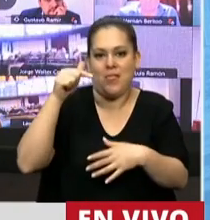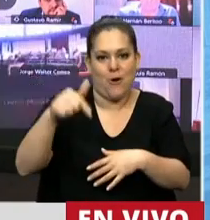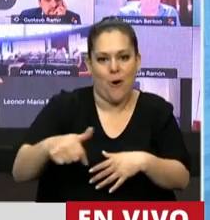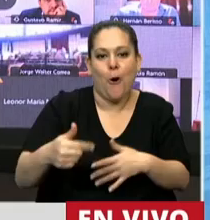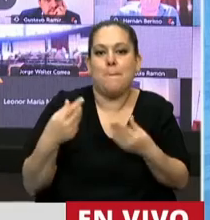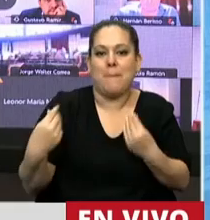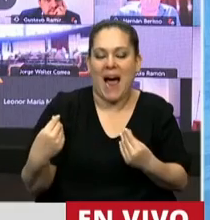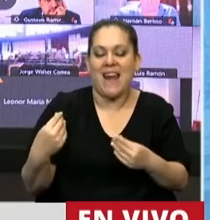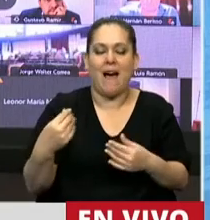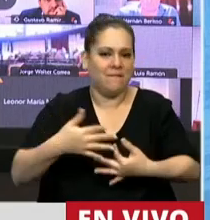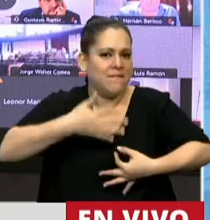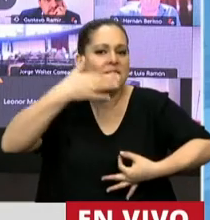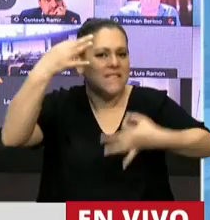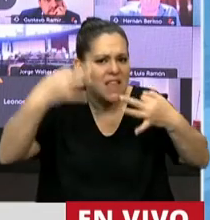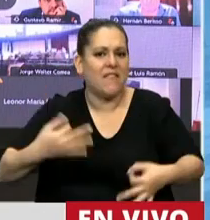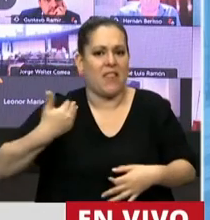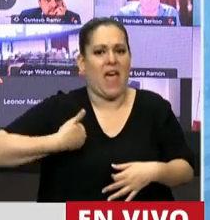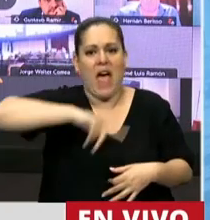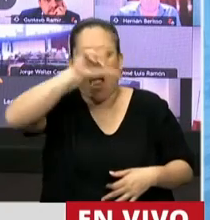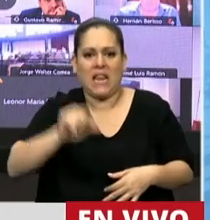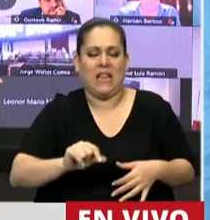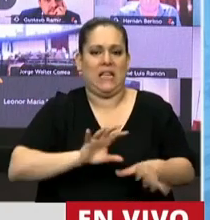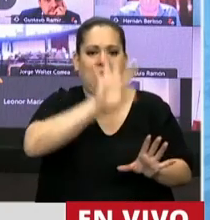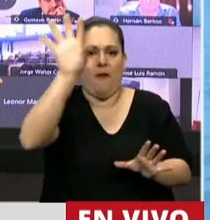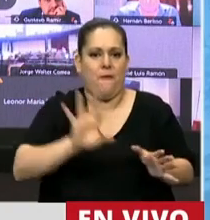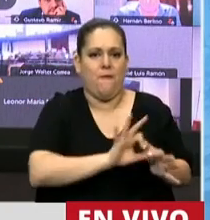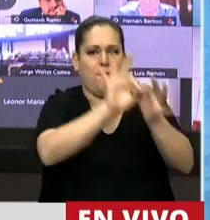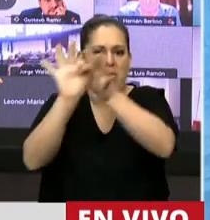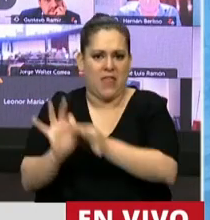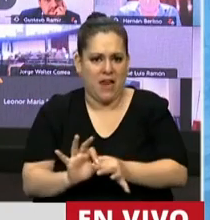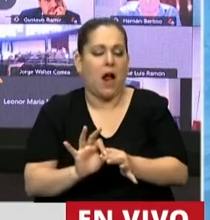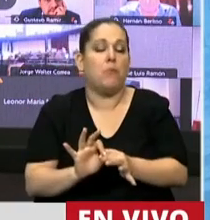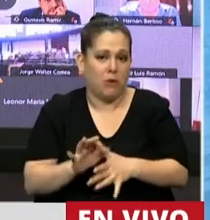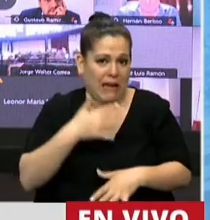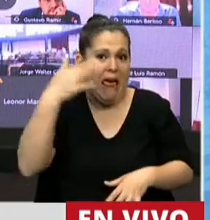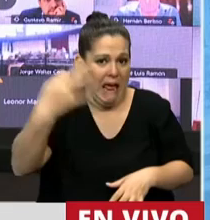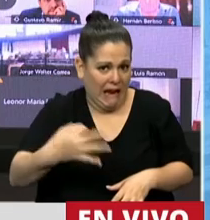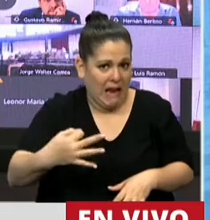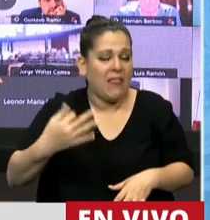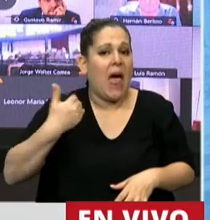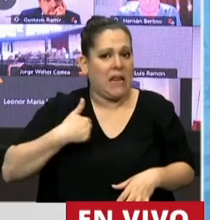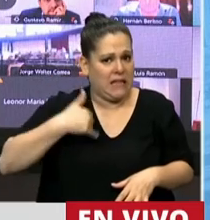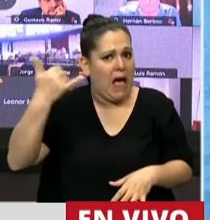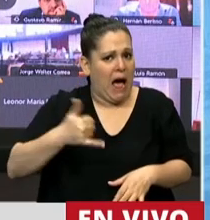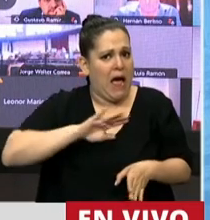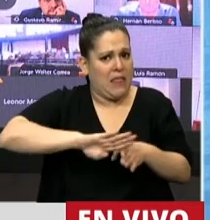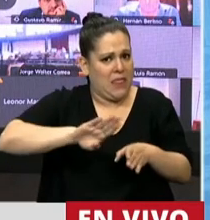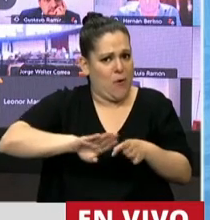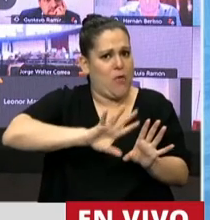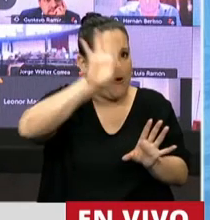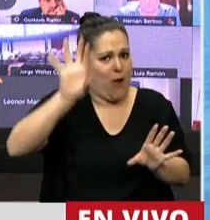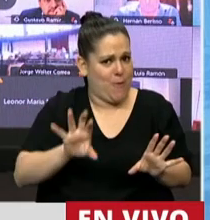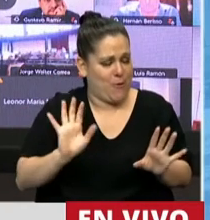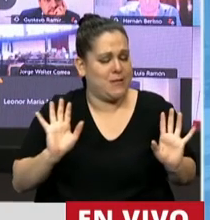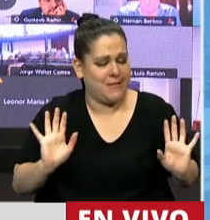argentina federal que tantas deudas mantiene con su interior desde ya quiero adelantar el